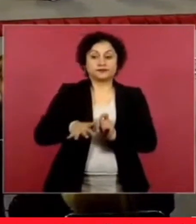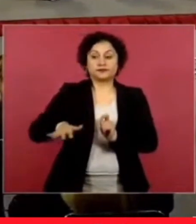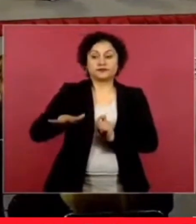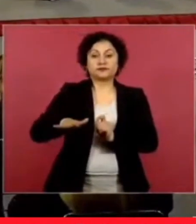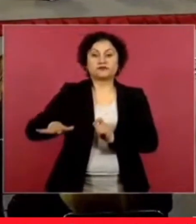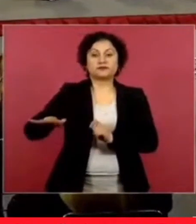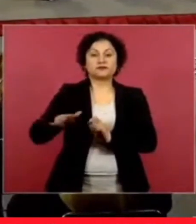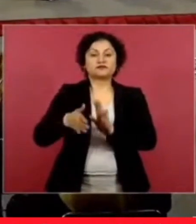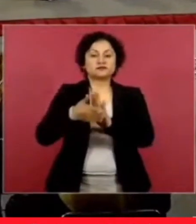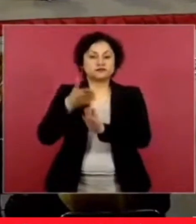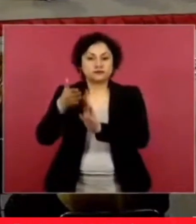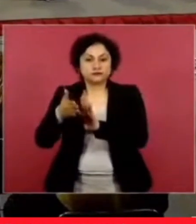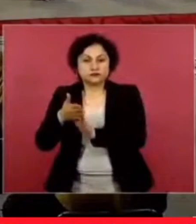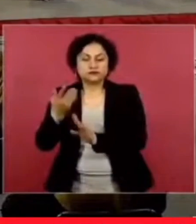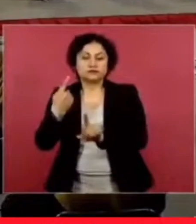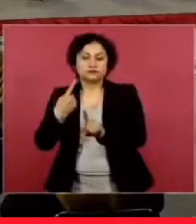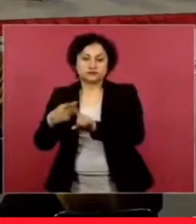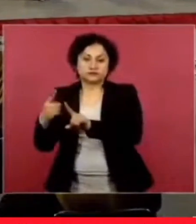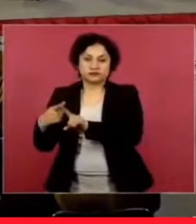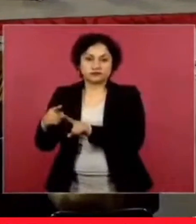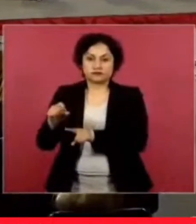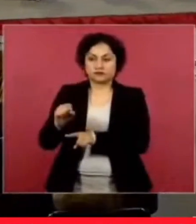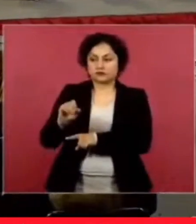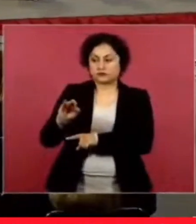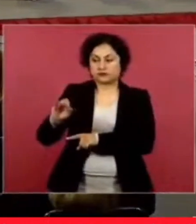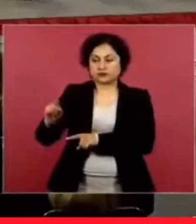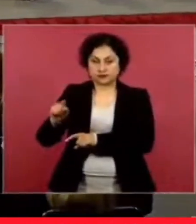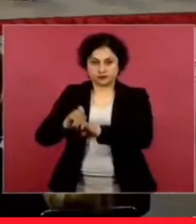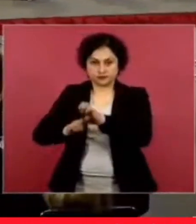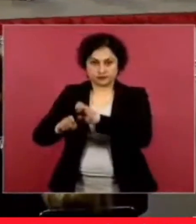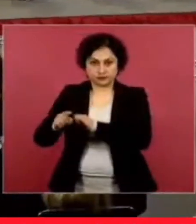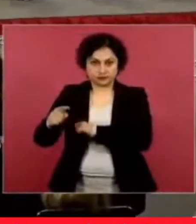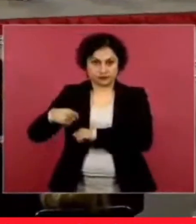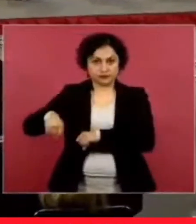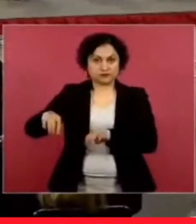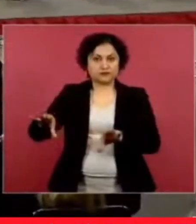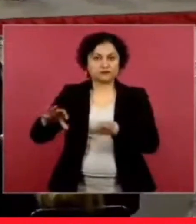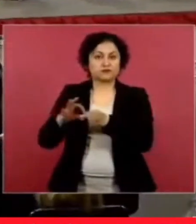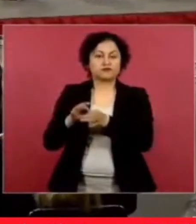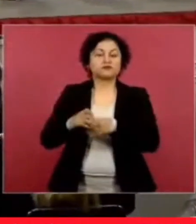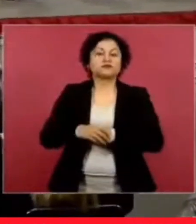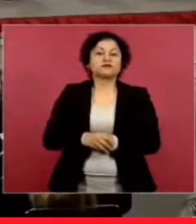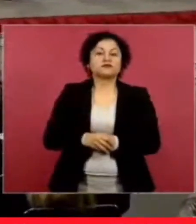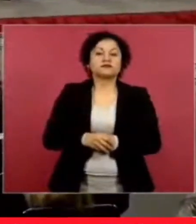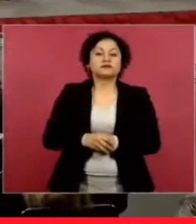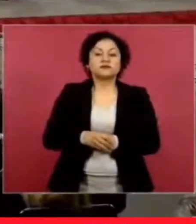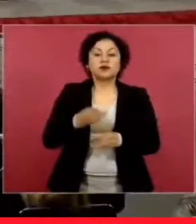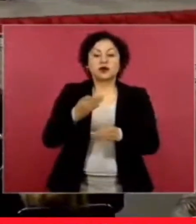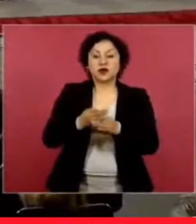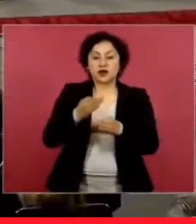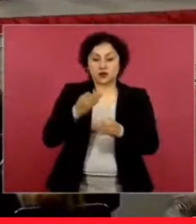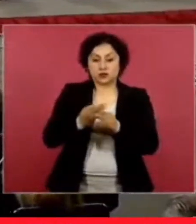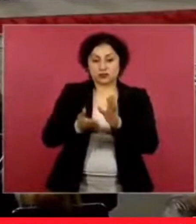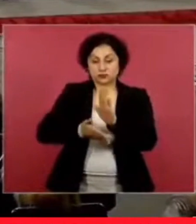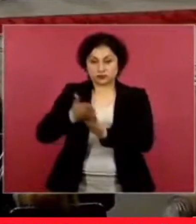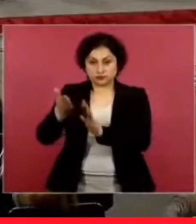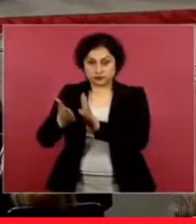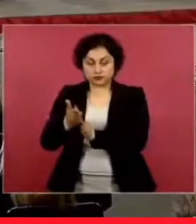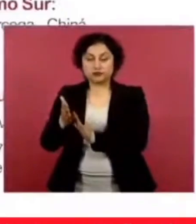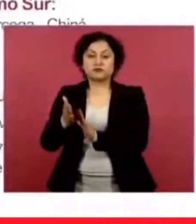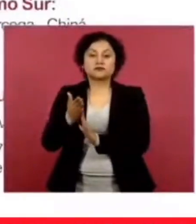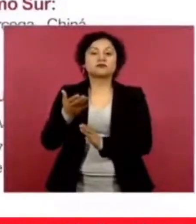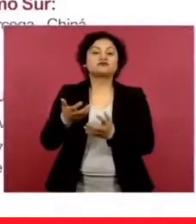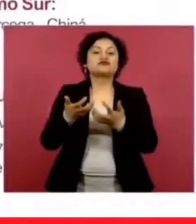infraestructura y construcción y a fcc construcciones en este momento tenemos en obra novecientas setenta y ocho